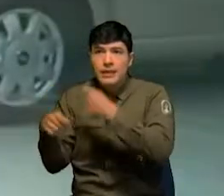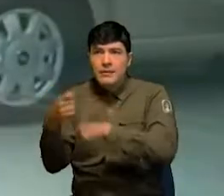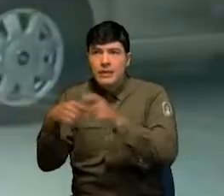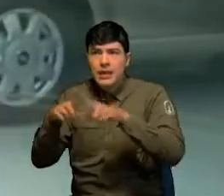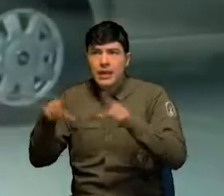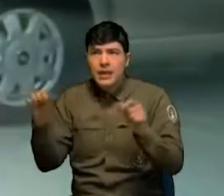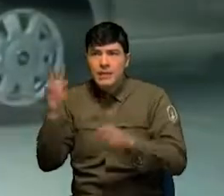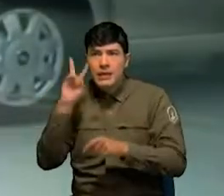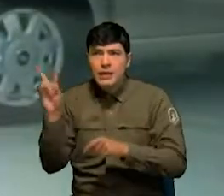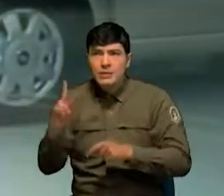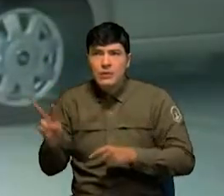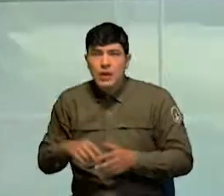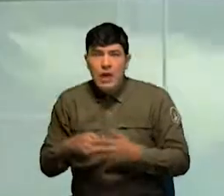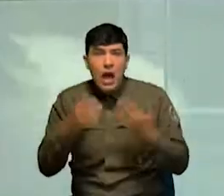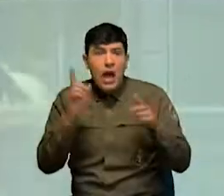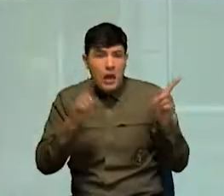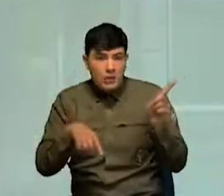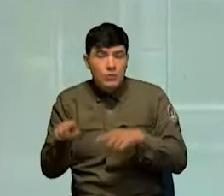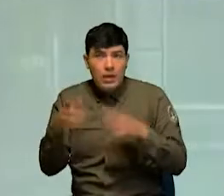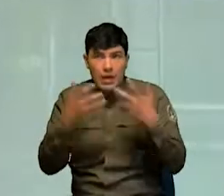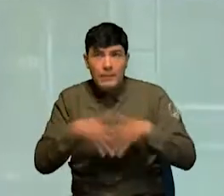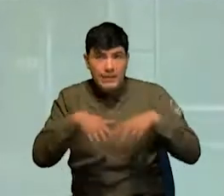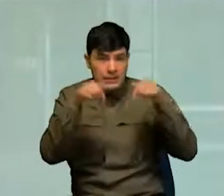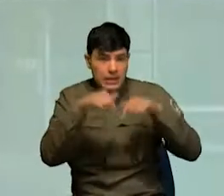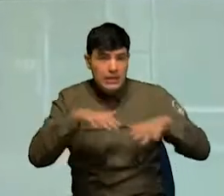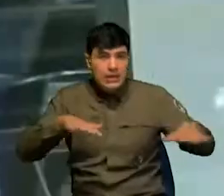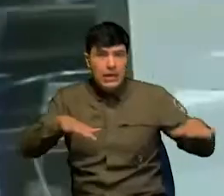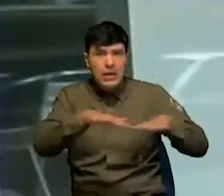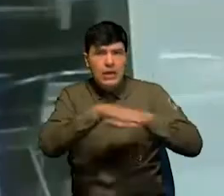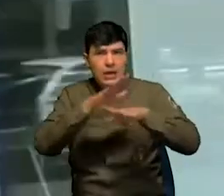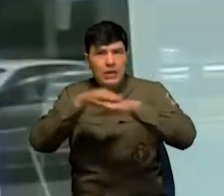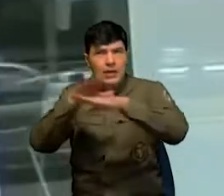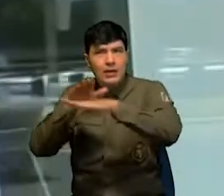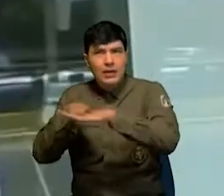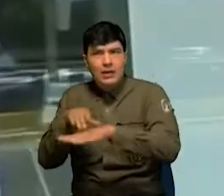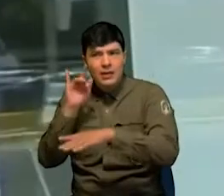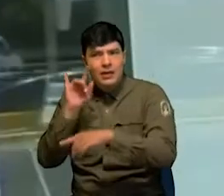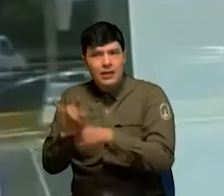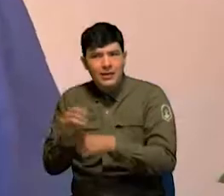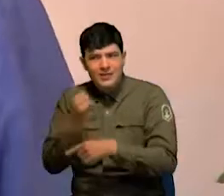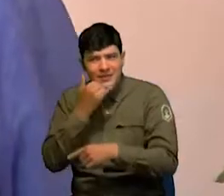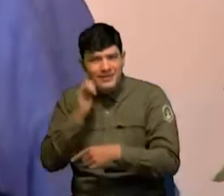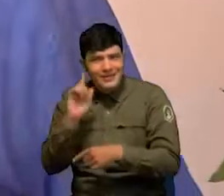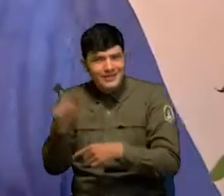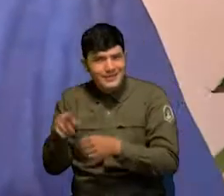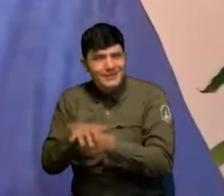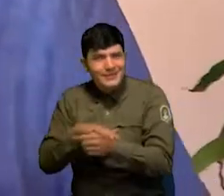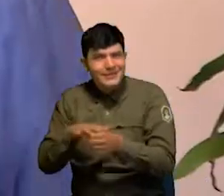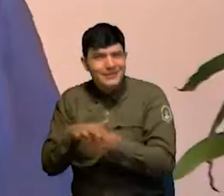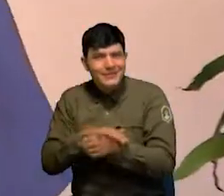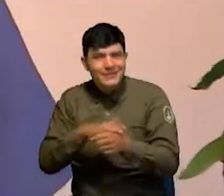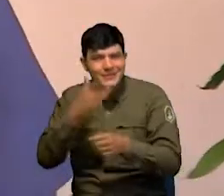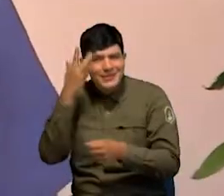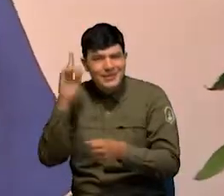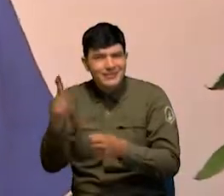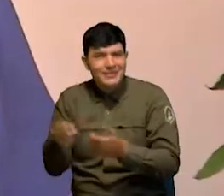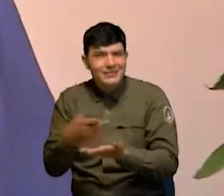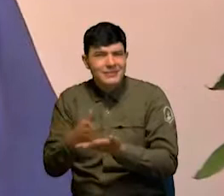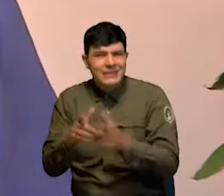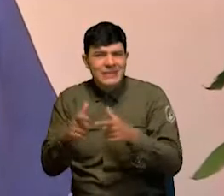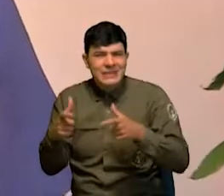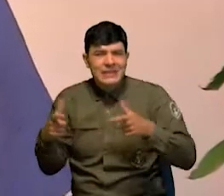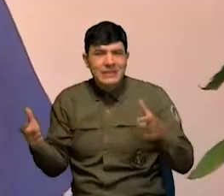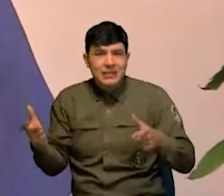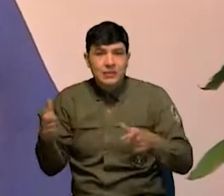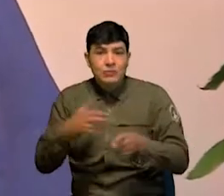placa venezolana. Ya algunos empresarios del sector han llamado la atención sobre el particular. Debido al tema que se